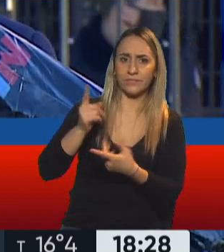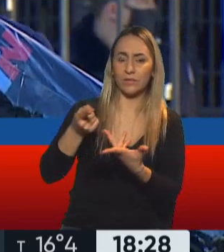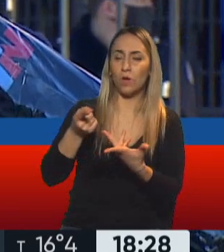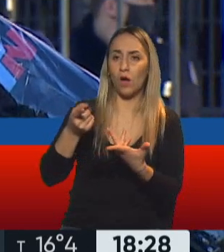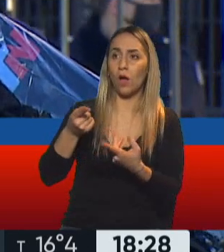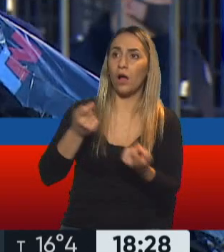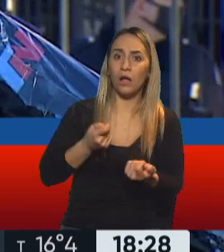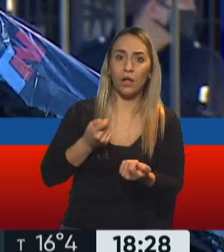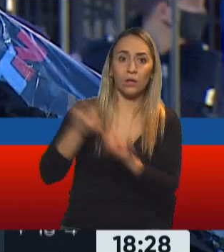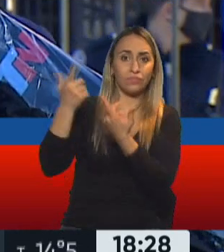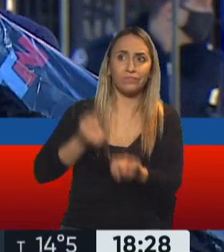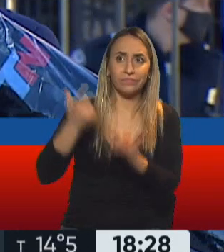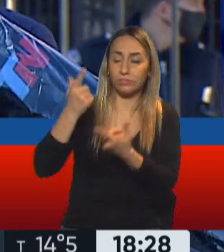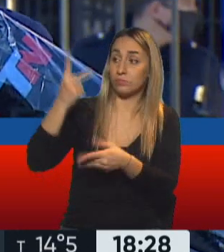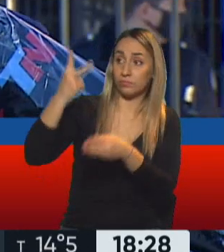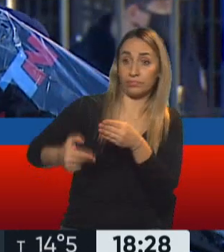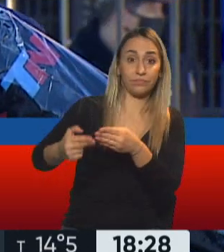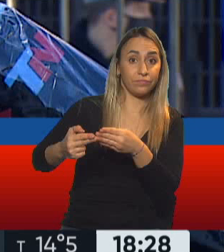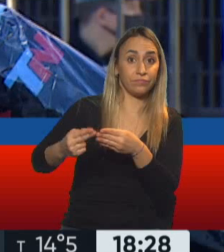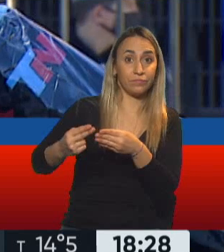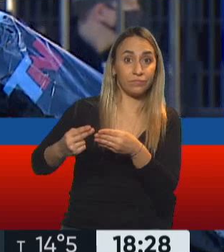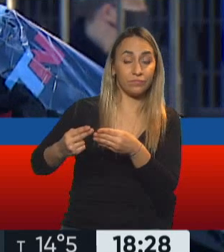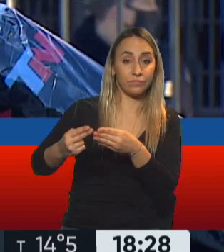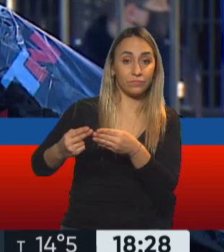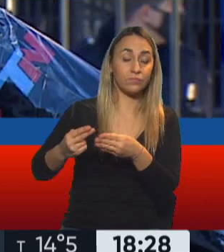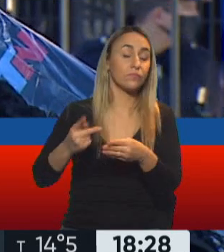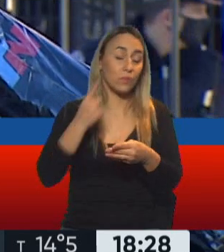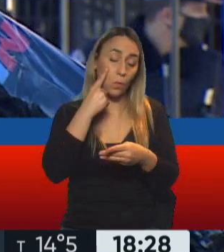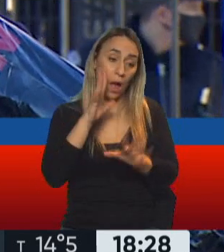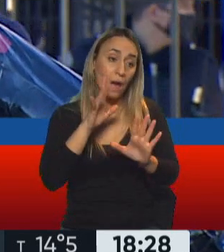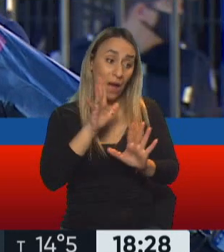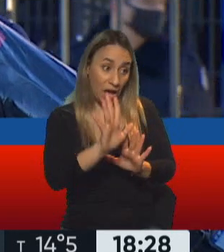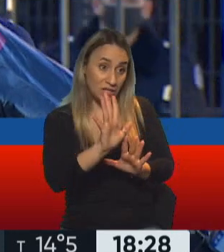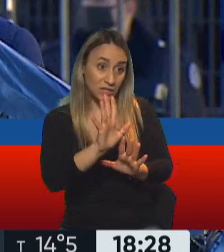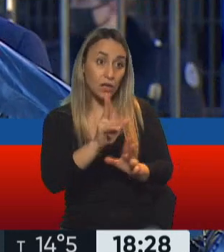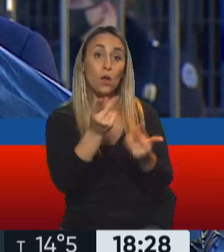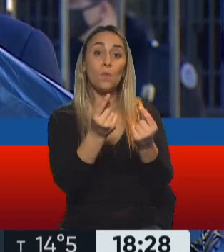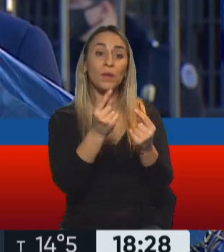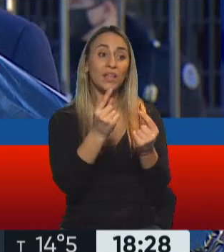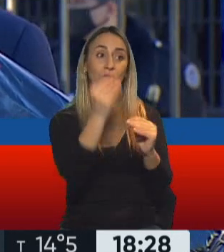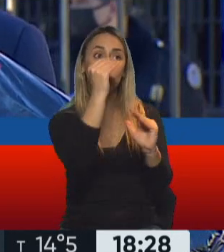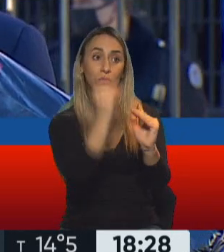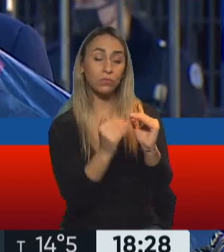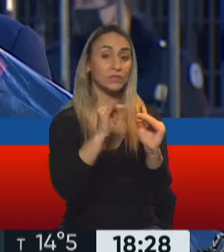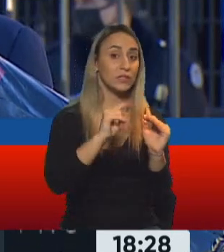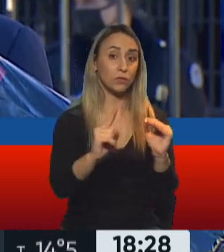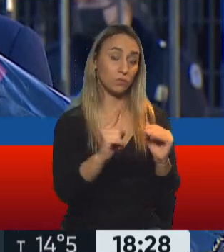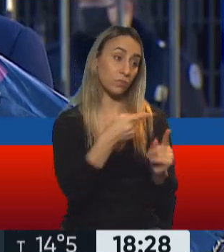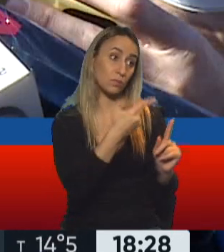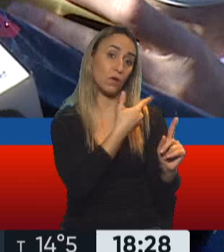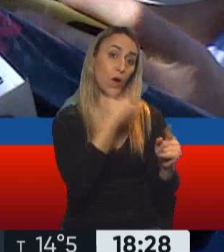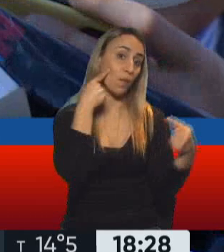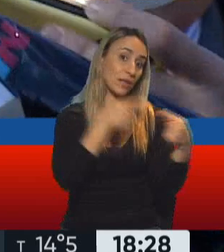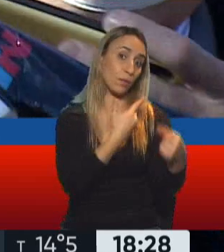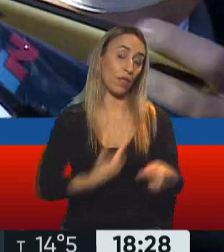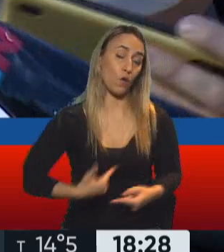que existía en la cadena de exportación, esperemos que esto ordene definitivamente los precios que está buscando el gobierno.